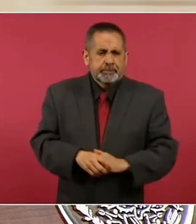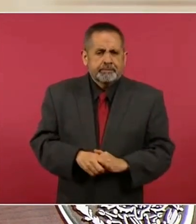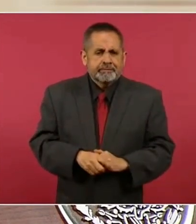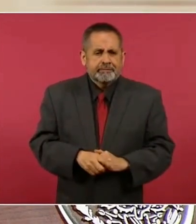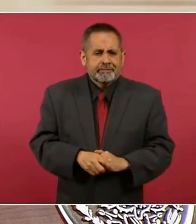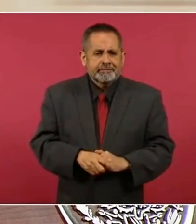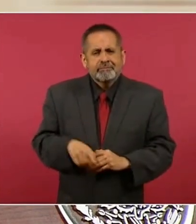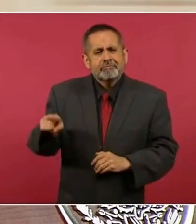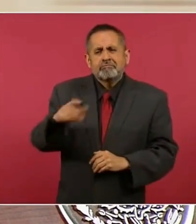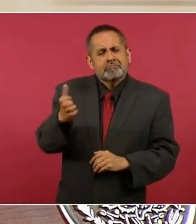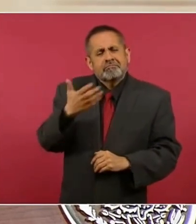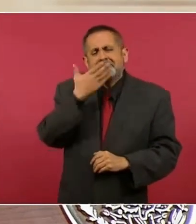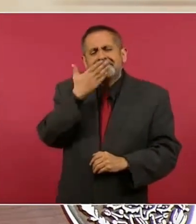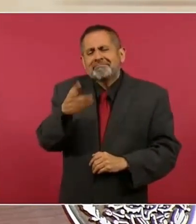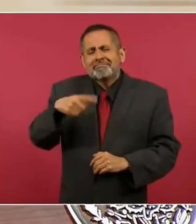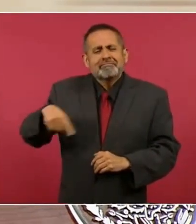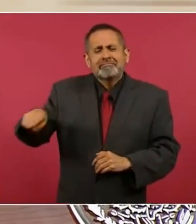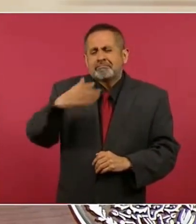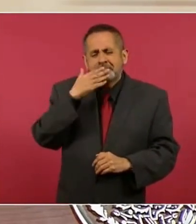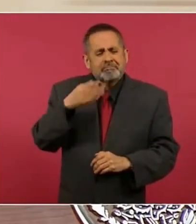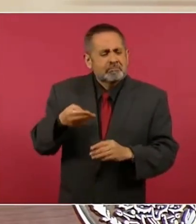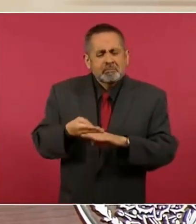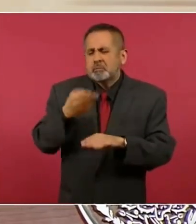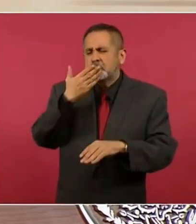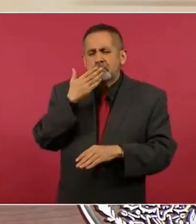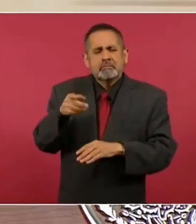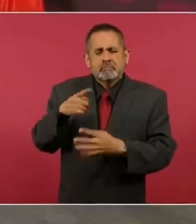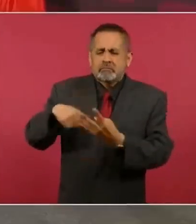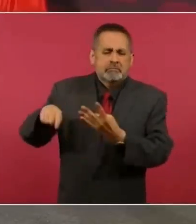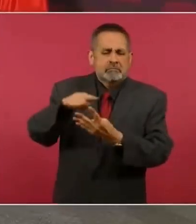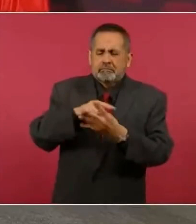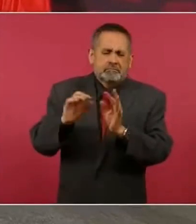Y lo están haciendo muy bien.